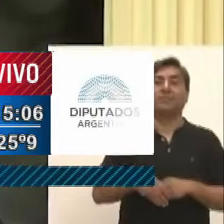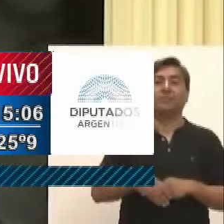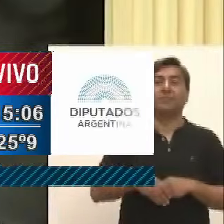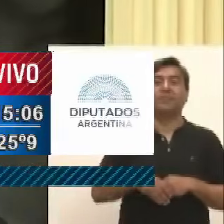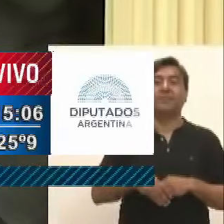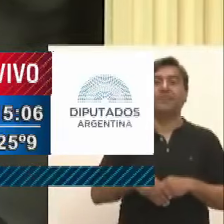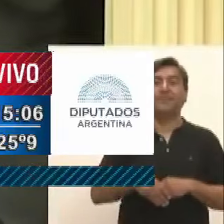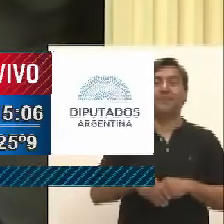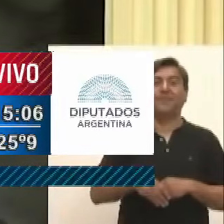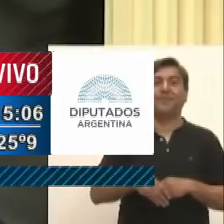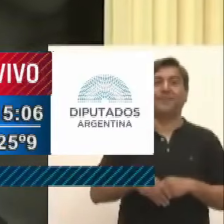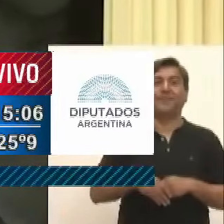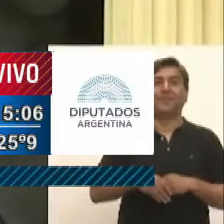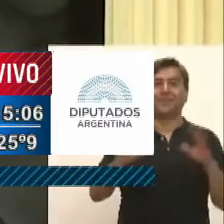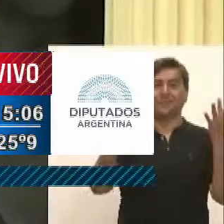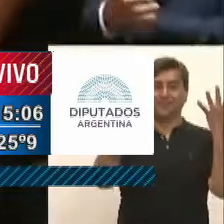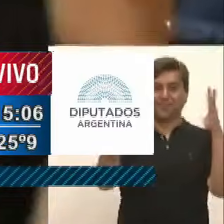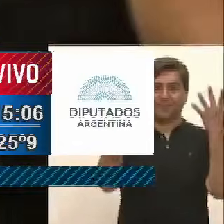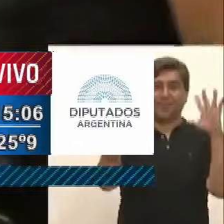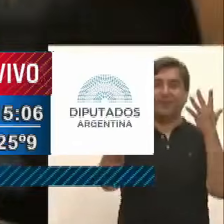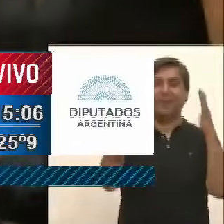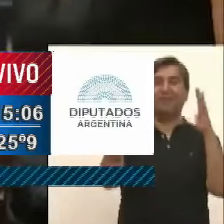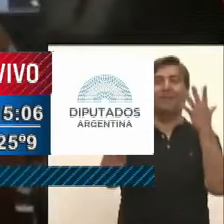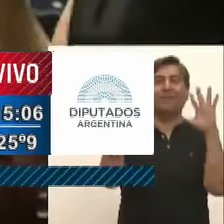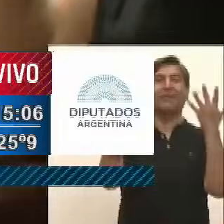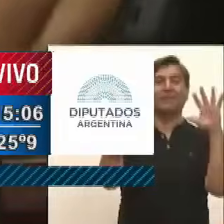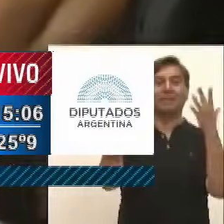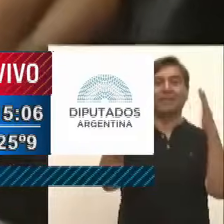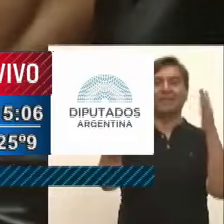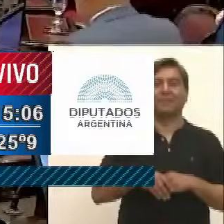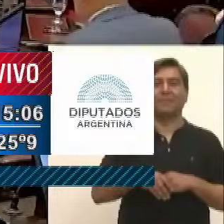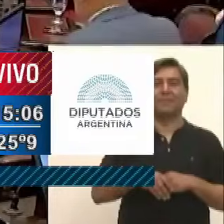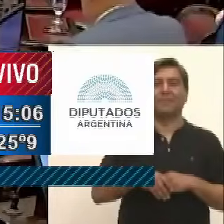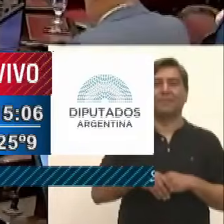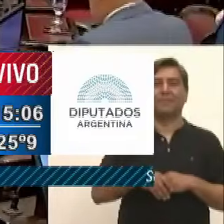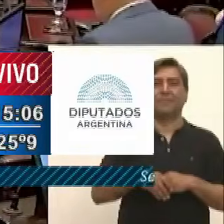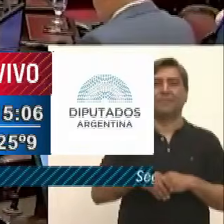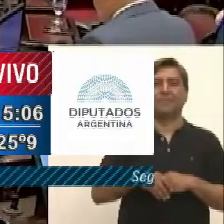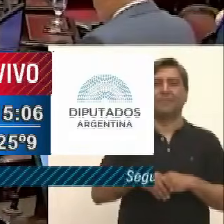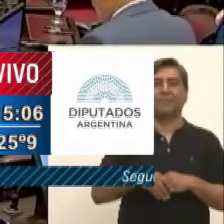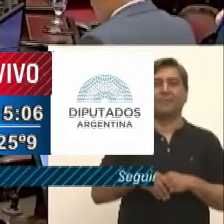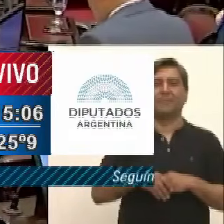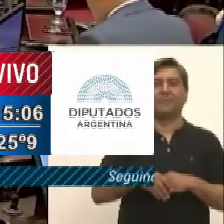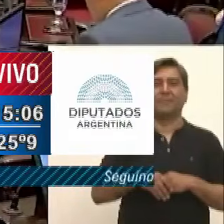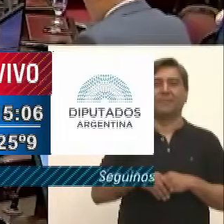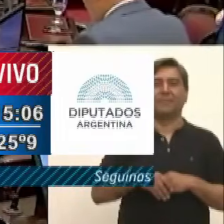Sí. ¿Ahí mismo asumen los reemplazantes? No, No. no, no, no.